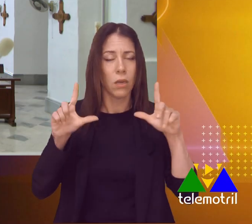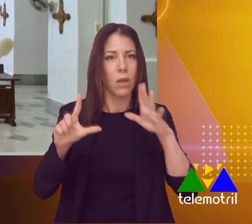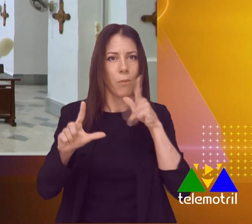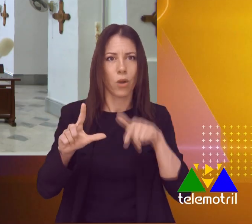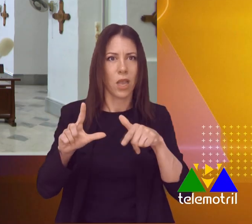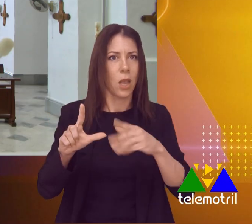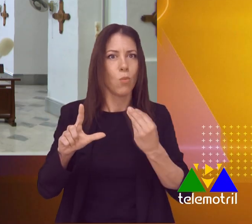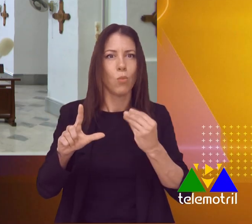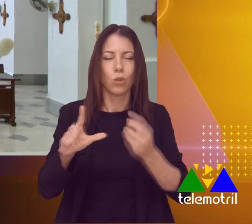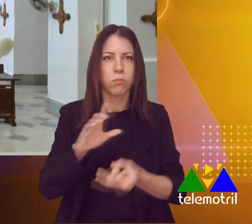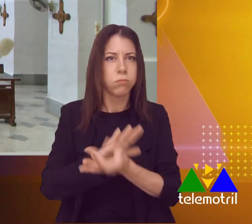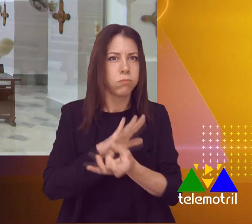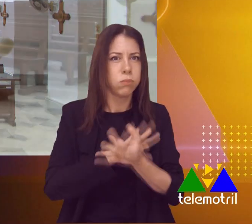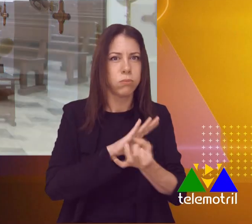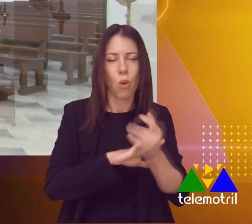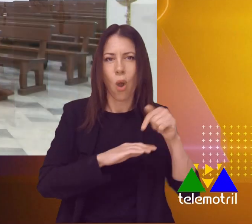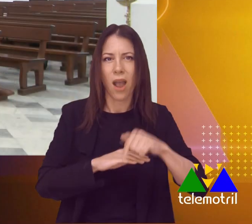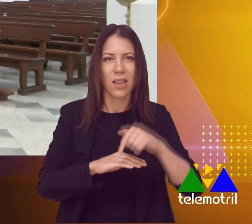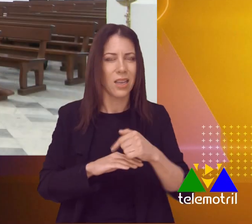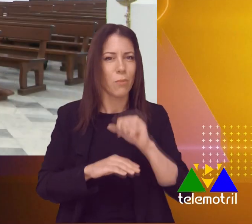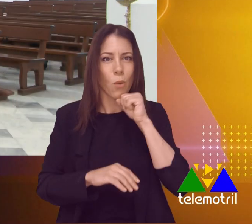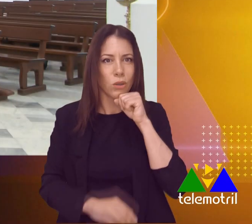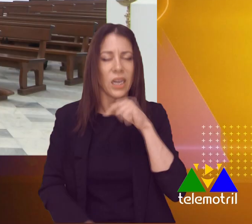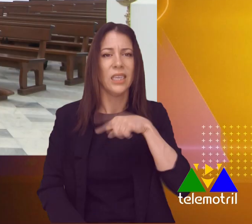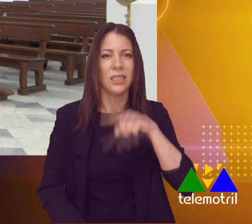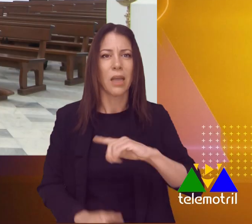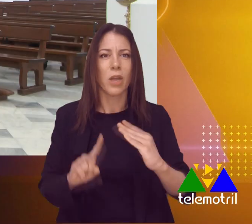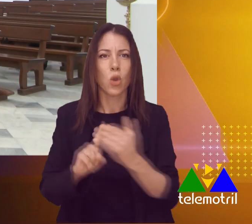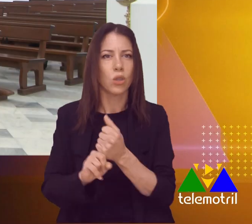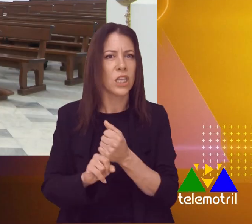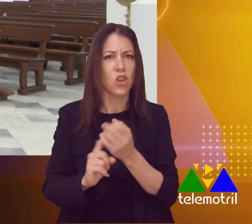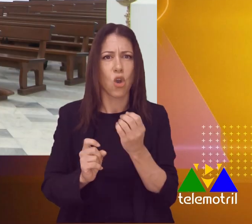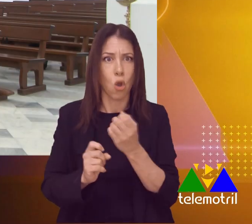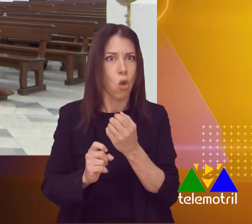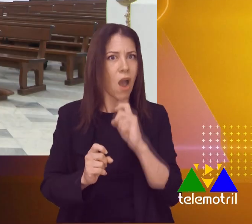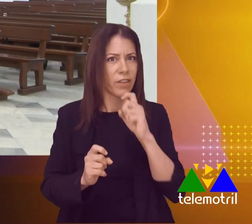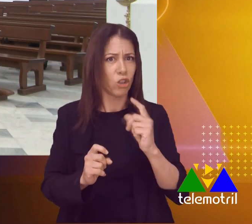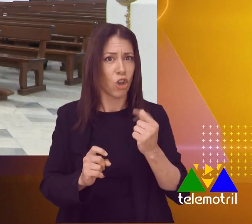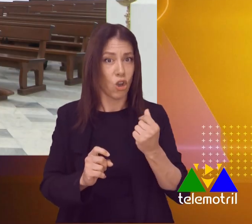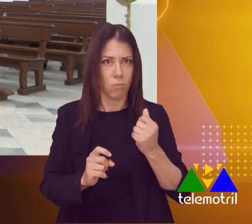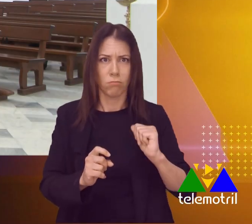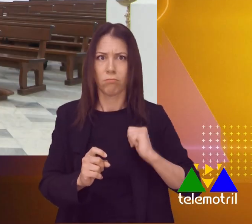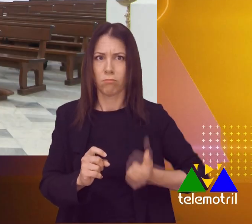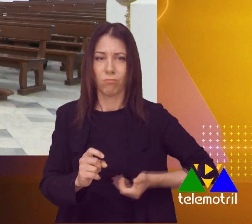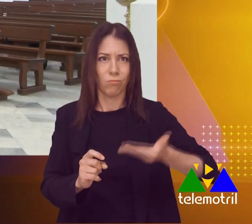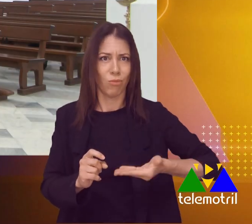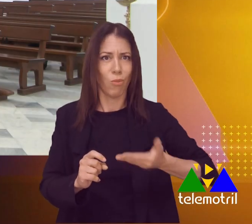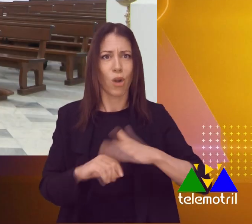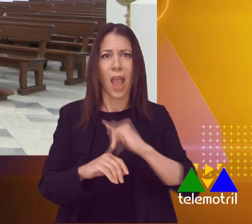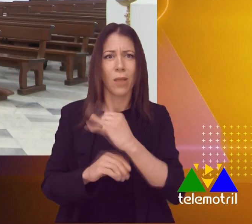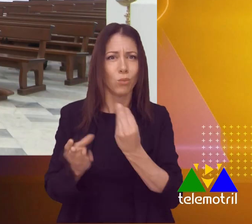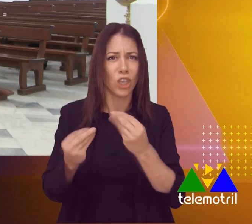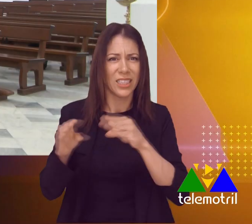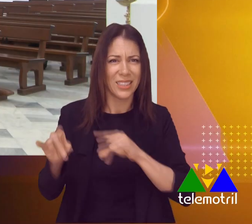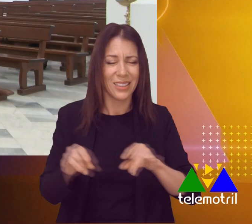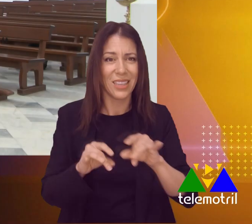fundan Motril fueron muy importantes. Él consiguió tener una gran fortuna desde el punto de vista de tierras y tal, y después